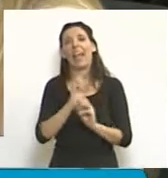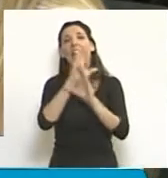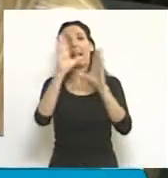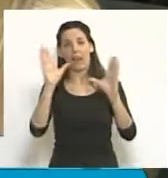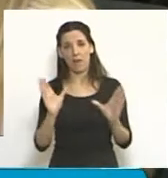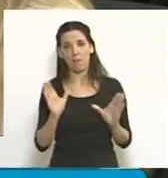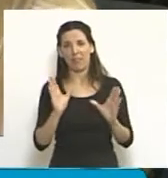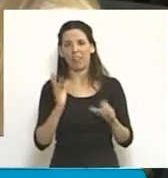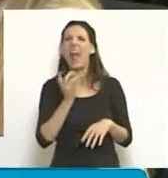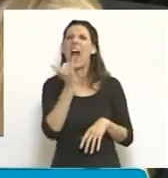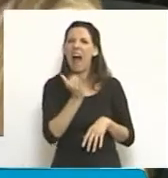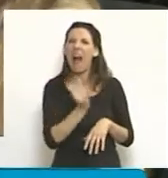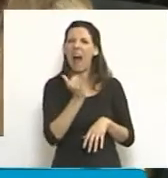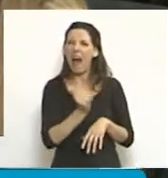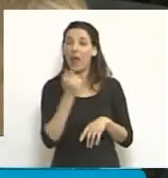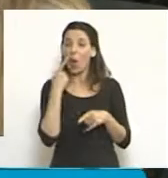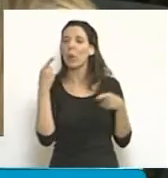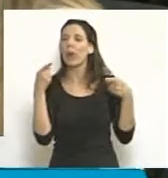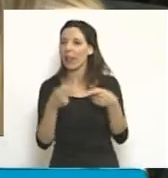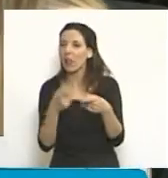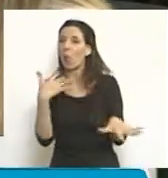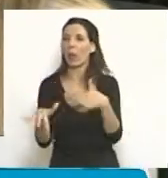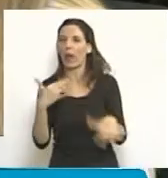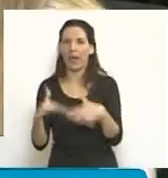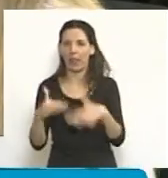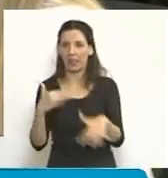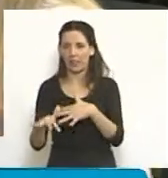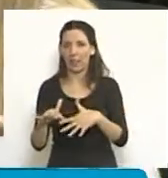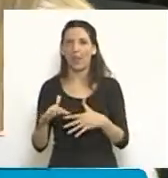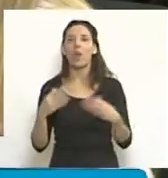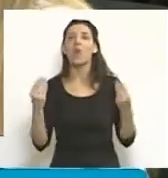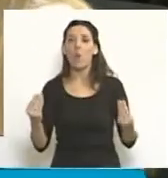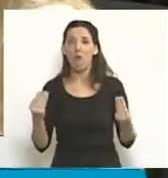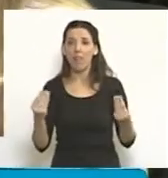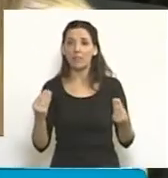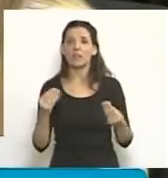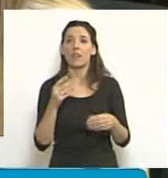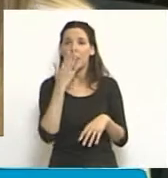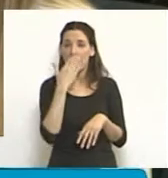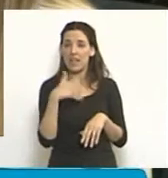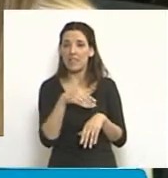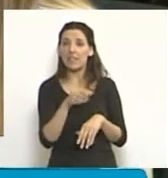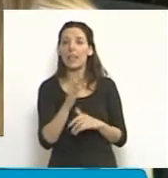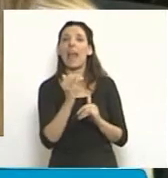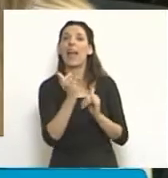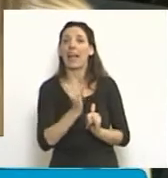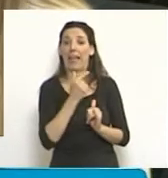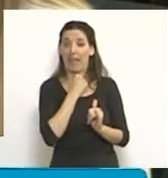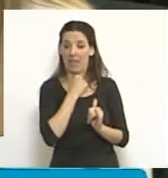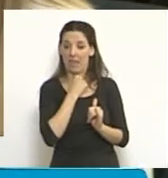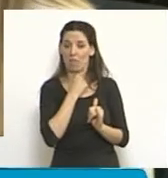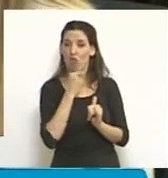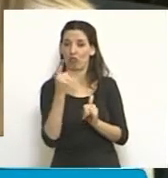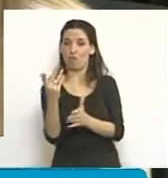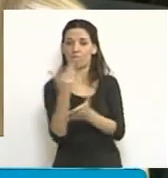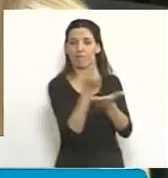claramente hay un objetivo de urgencia, digamos, que es la posibilidad de disponer del nombramiento